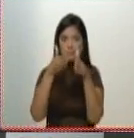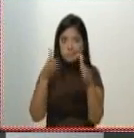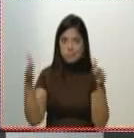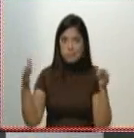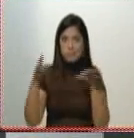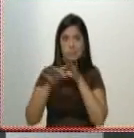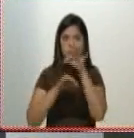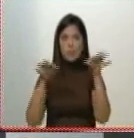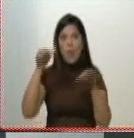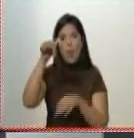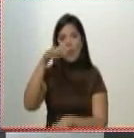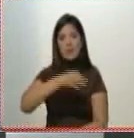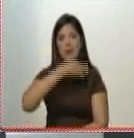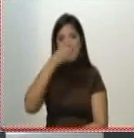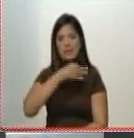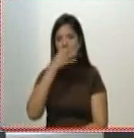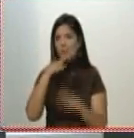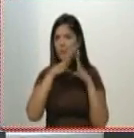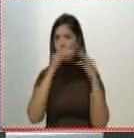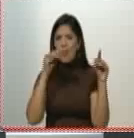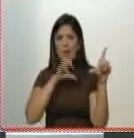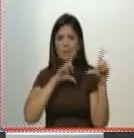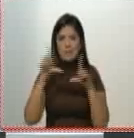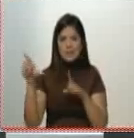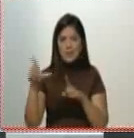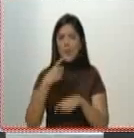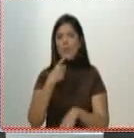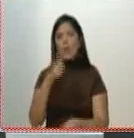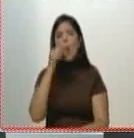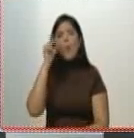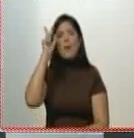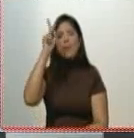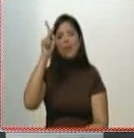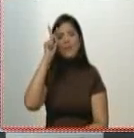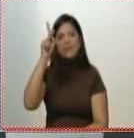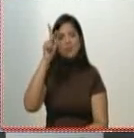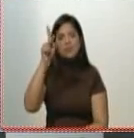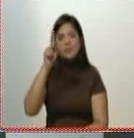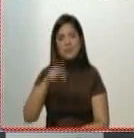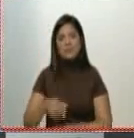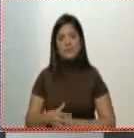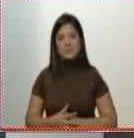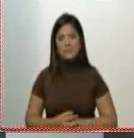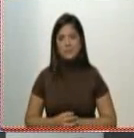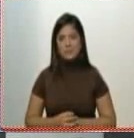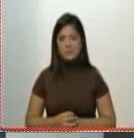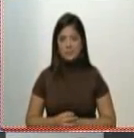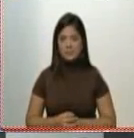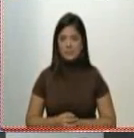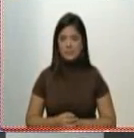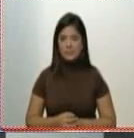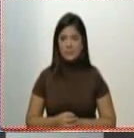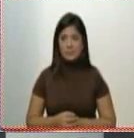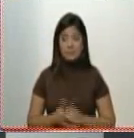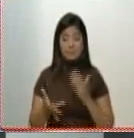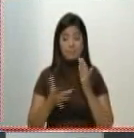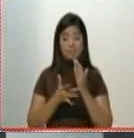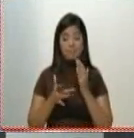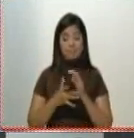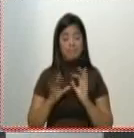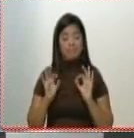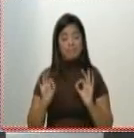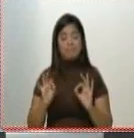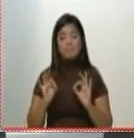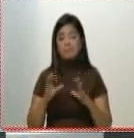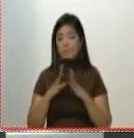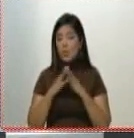tarde de hoy. Todos los aparatos, lo decía ya el profesor y metodólogo Engelberg, que última tecnología, los aparatos